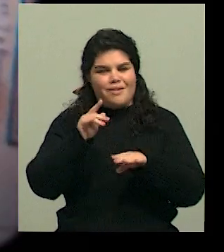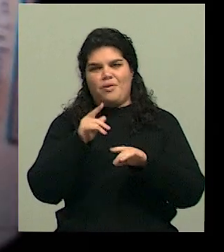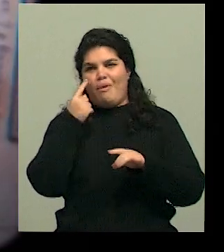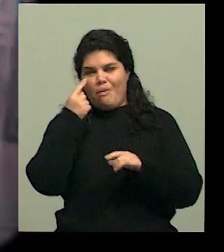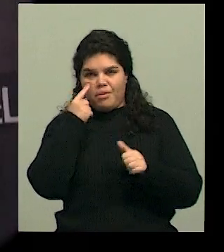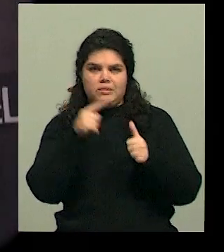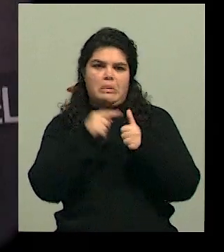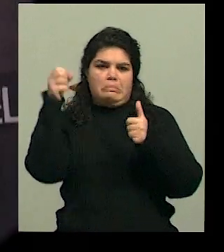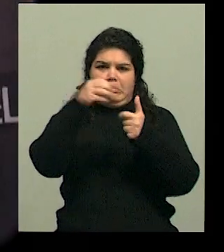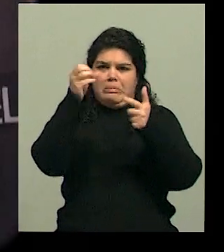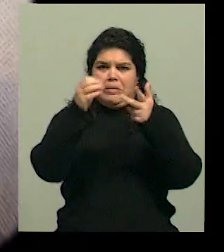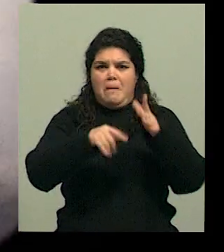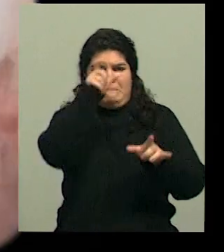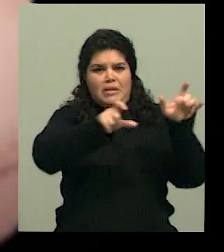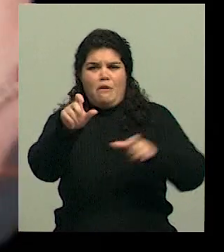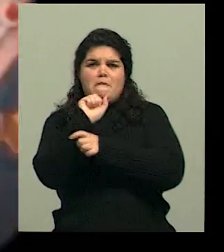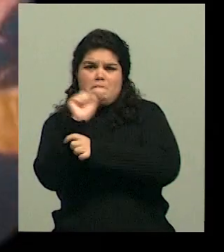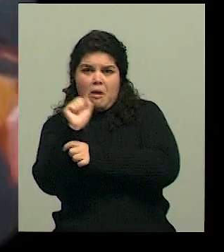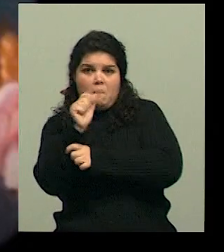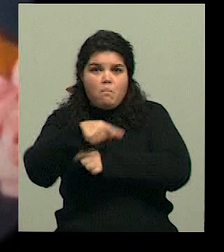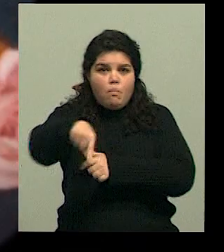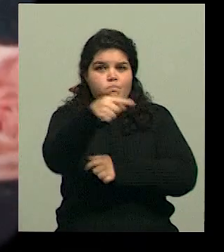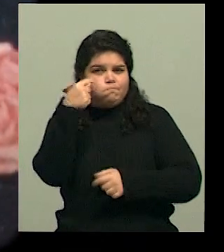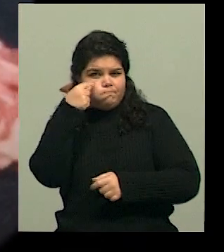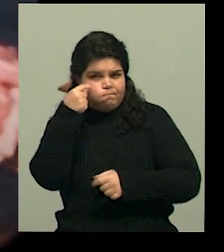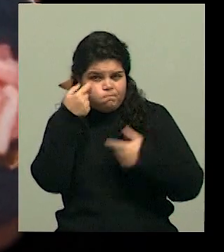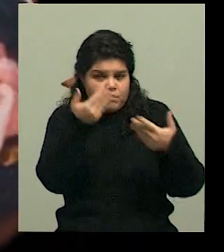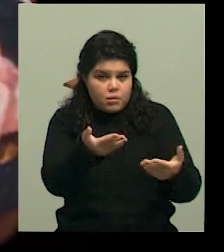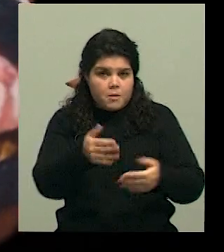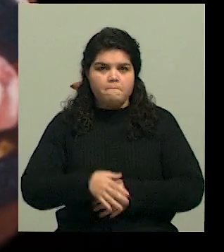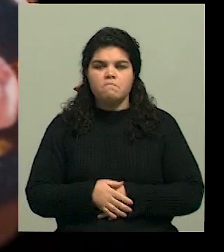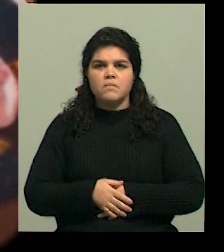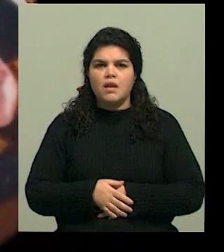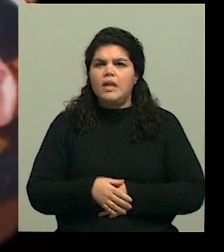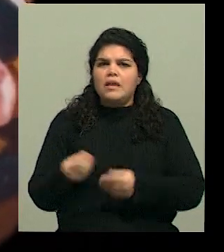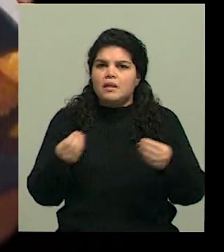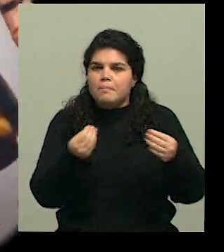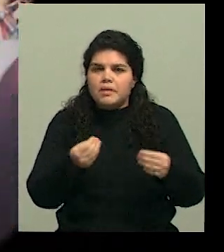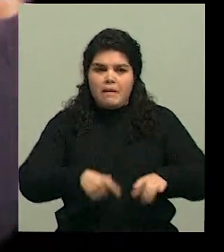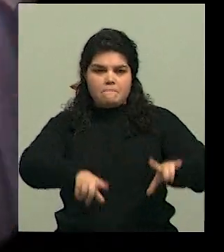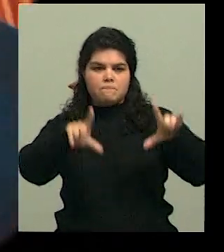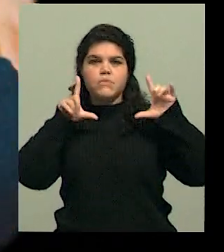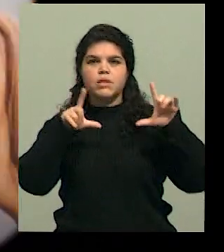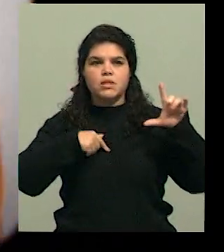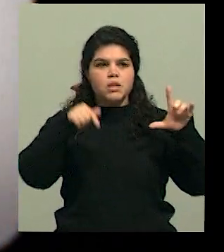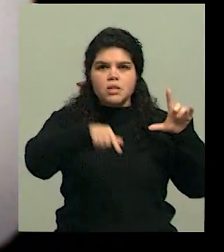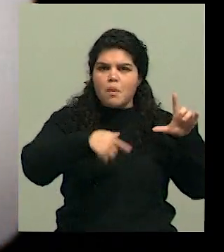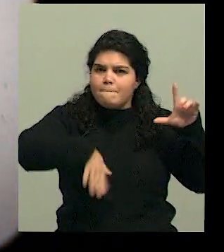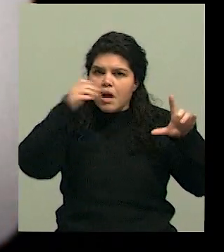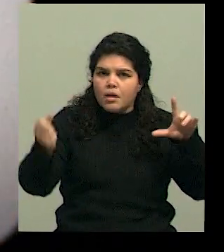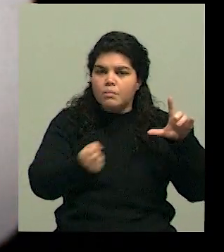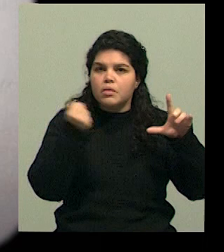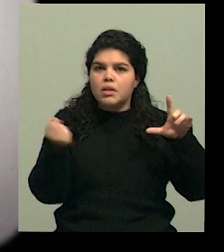Urquiza, Mitre o Rosas. Entonces, si el conocimiento de las figuras centrales es elemental, el registro que